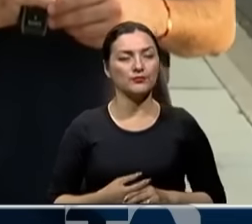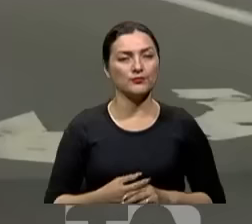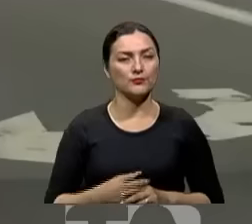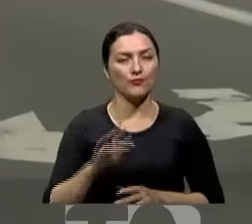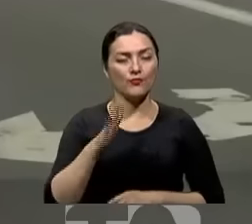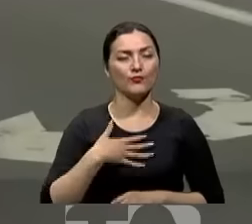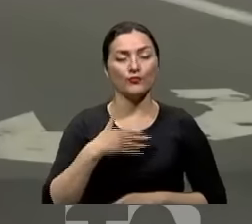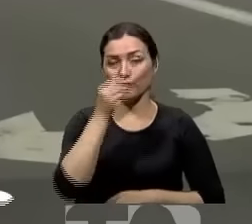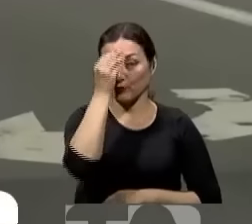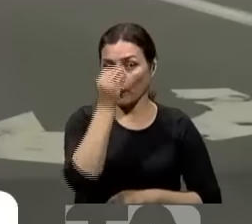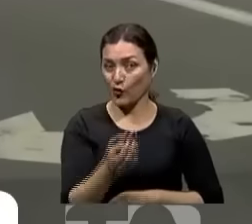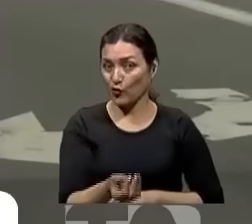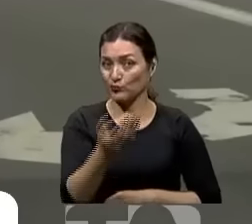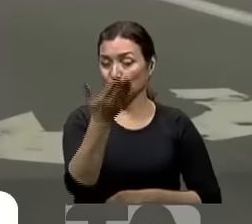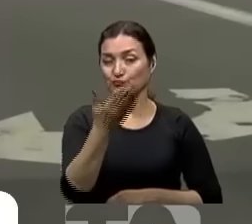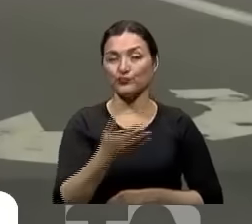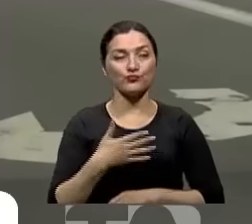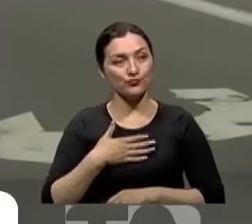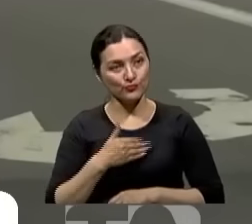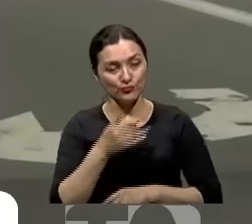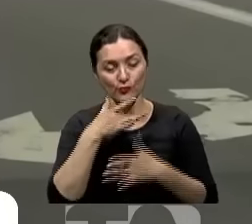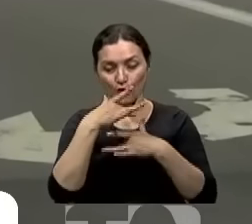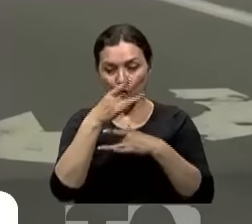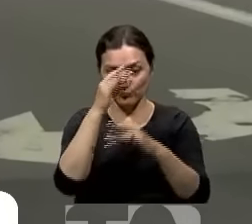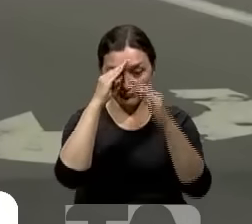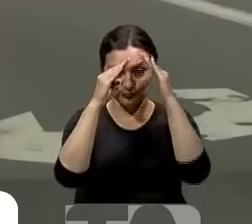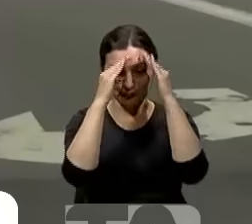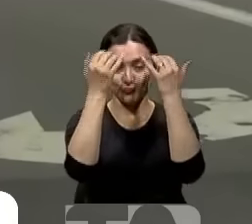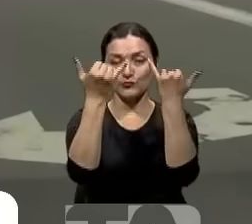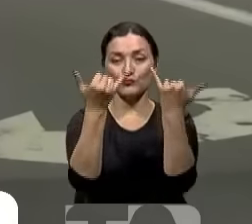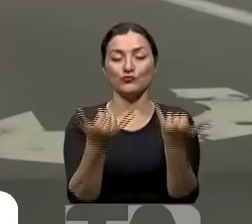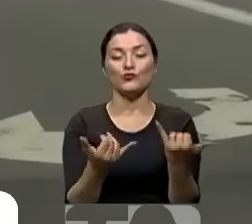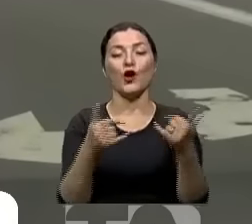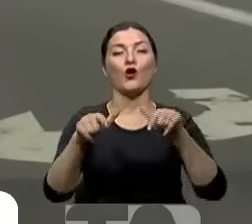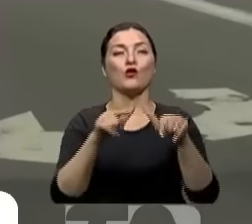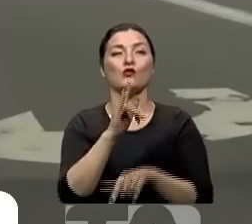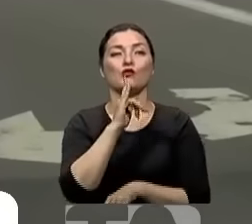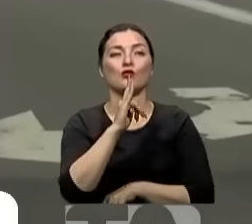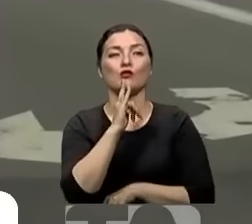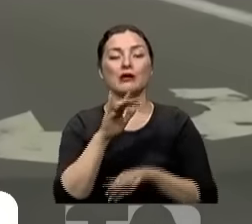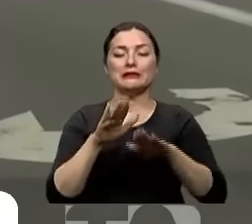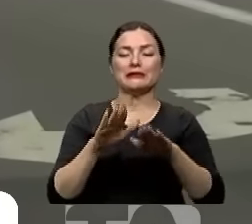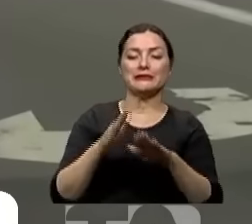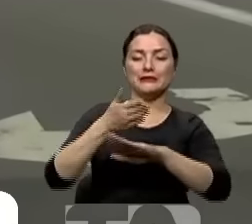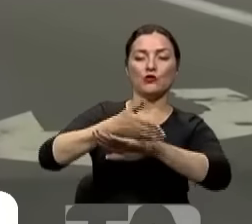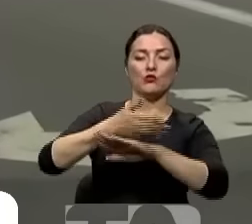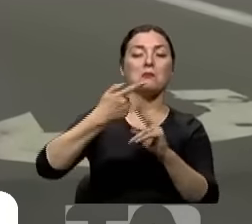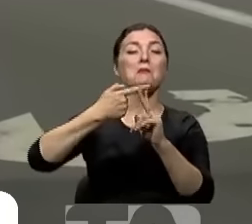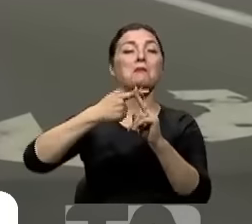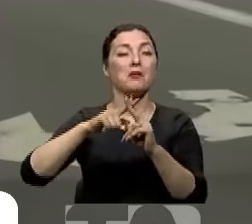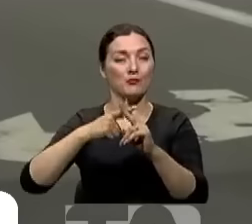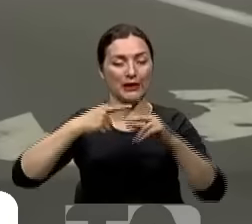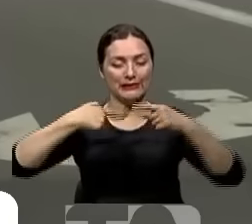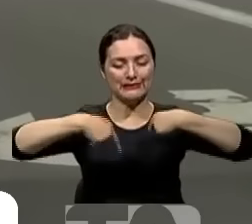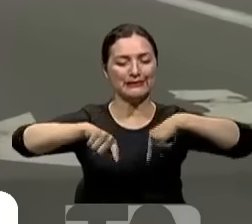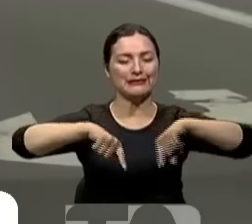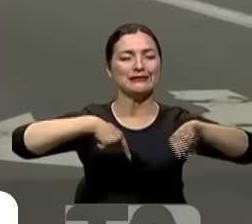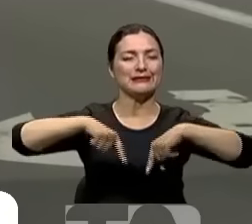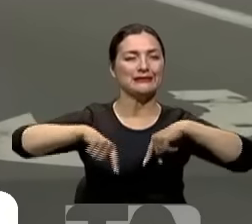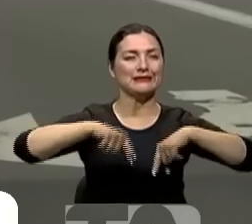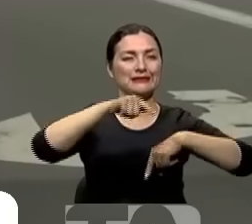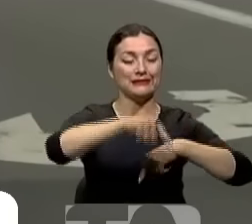Hola, ¿qué tal? Buen día, Andrea, Gabriela, ¿cómo están? Un gusto saludarlas todavía desde Phoenix, porque también ya en un rato debemos empezar con la logística del